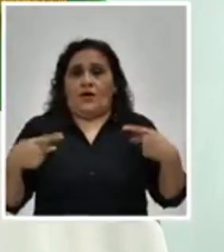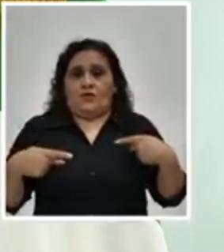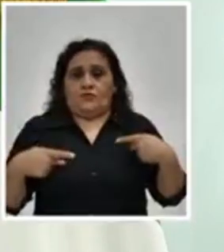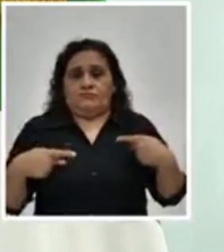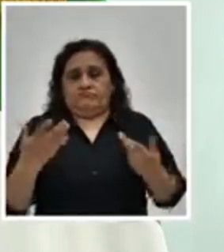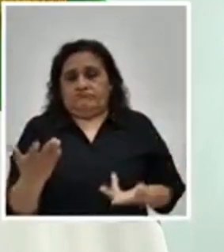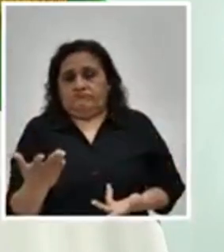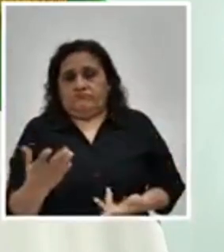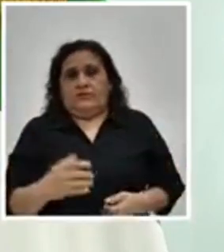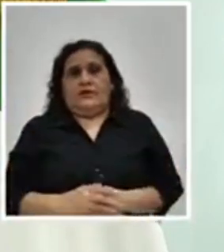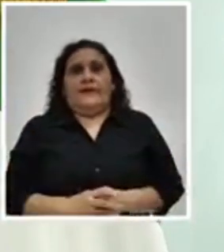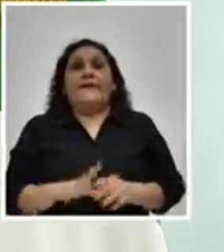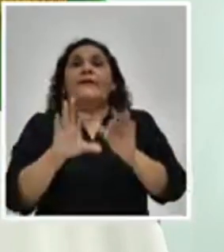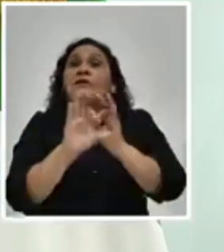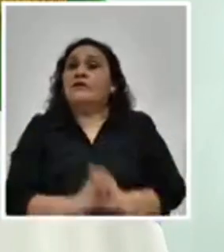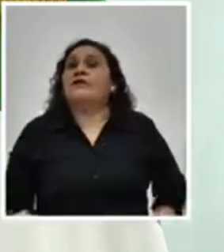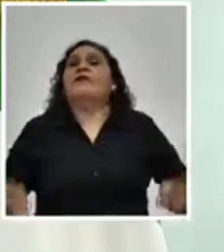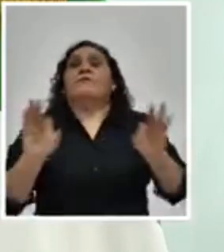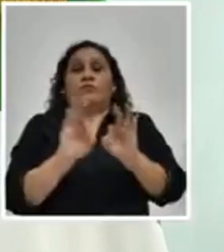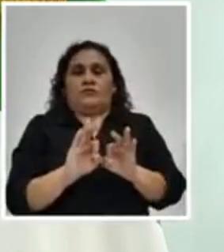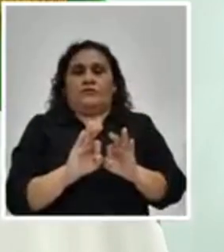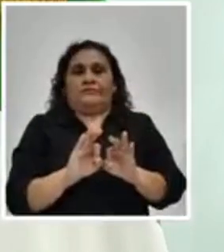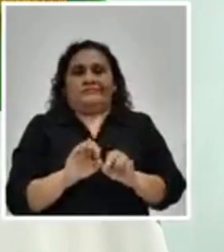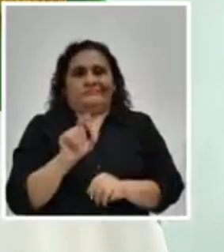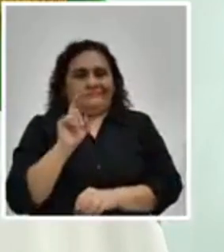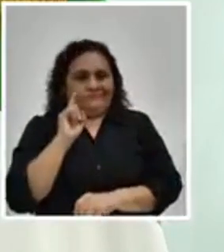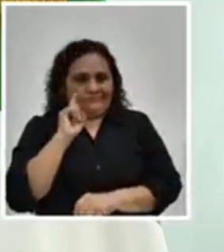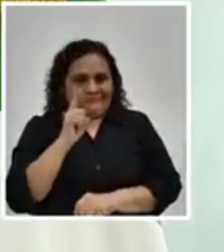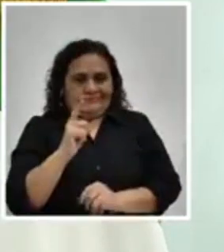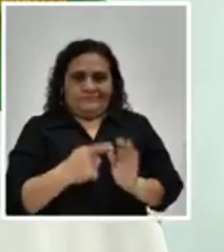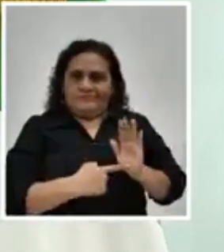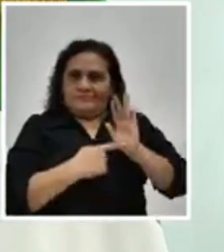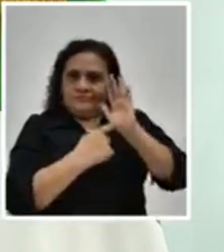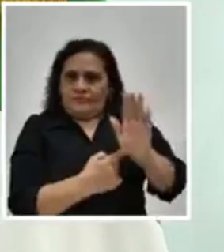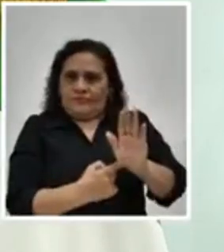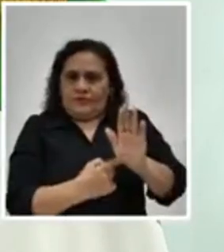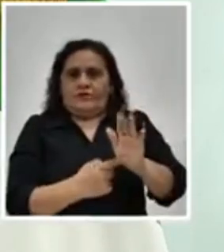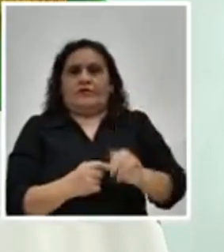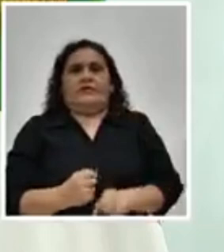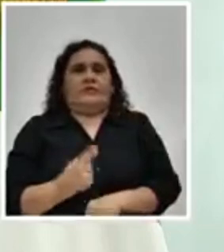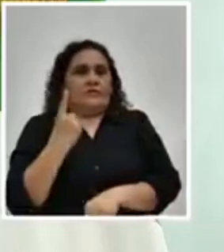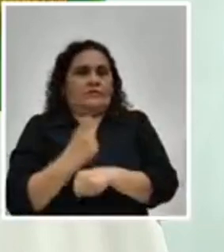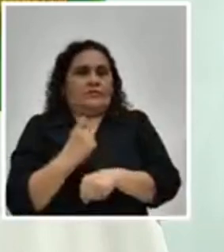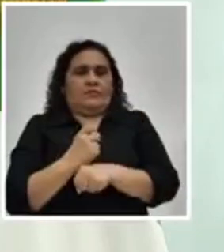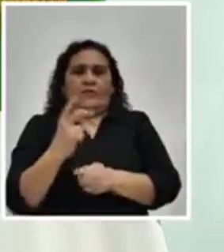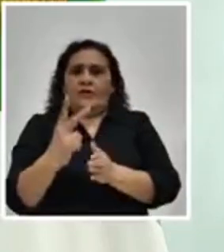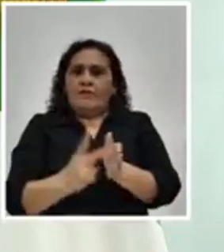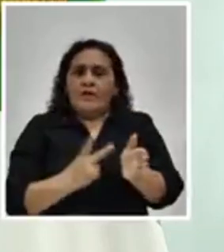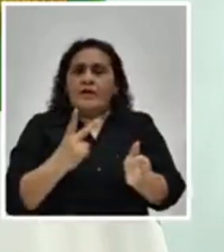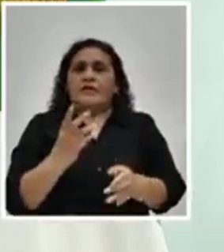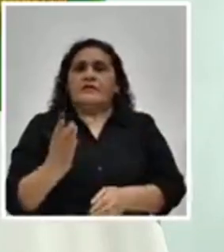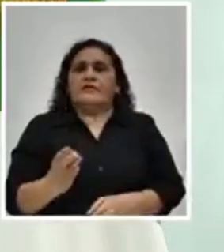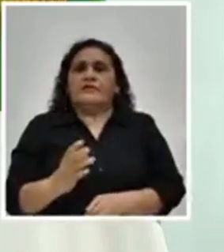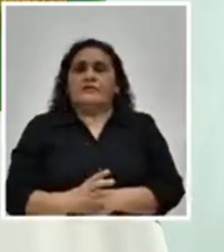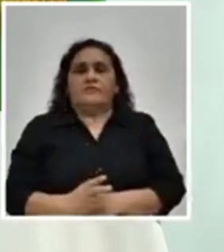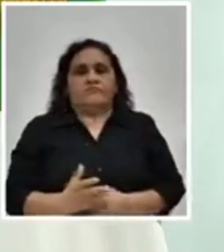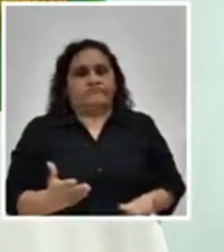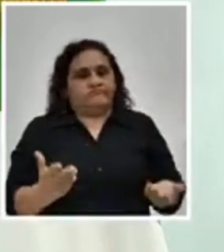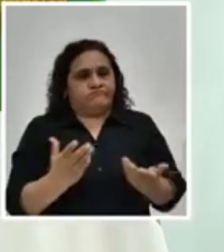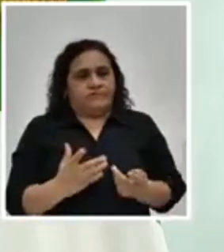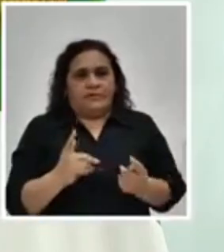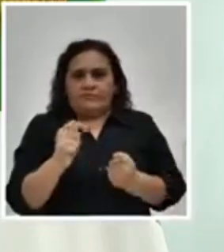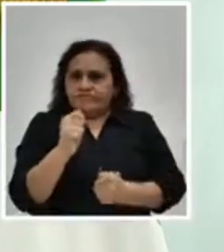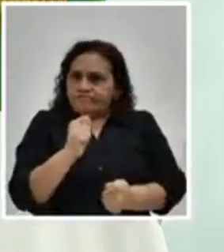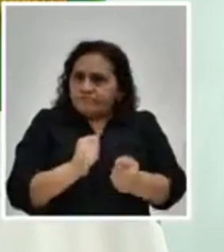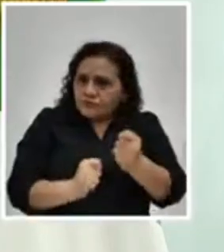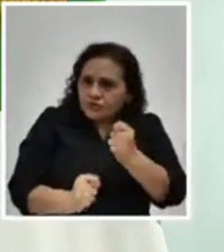importante también el poder señalar que por primera vez en esta administración se gestionaron y